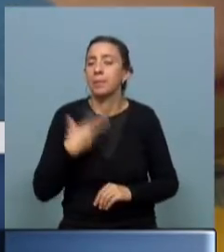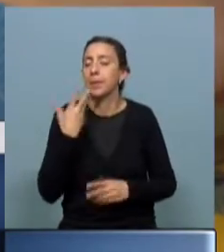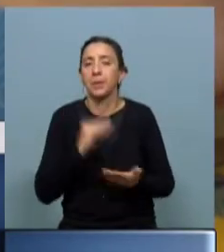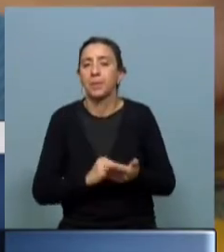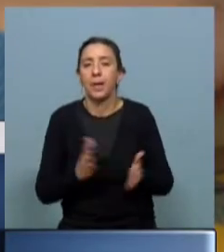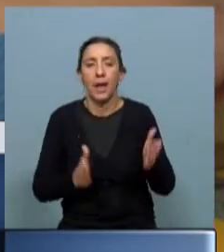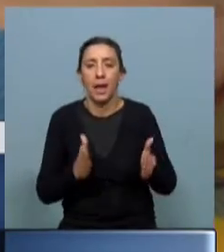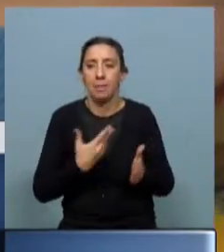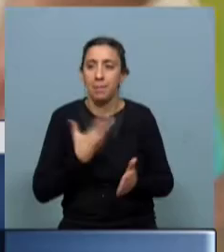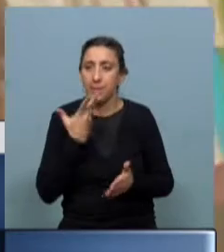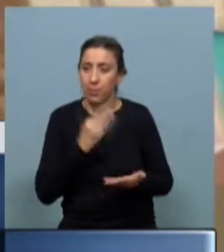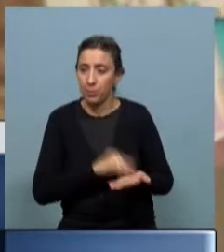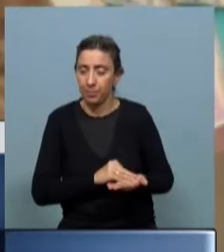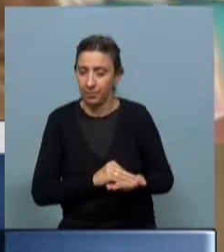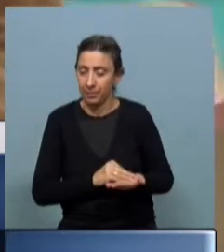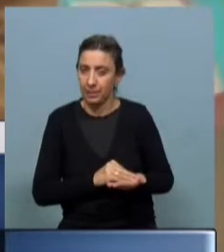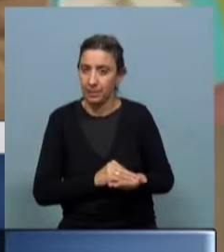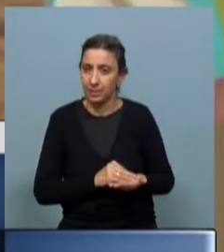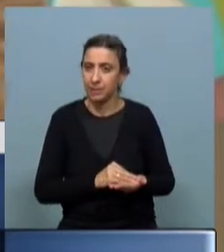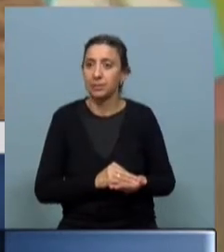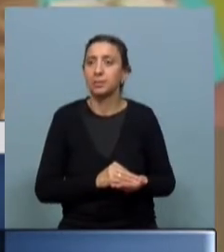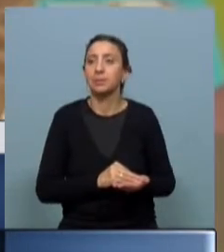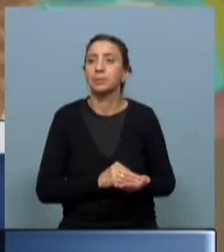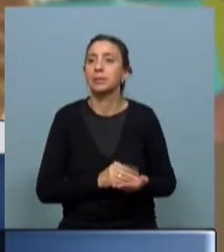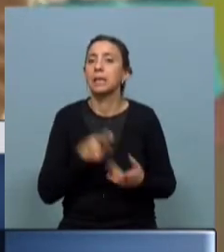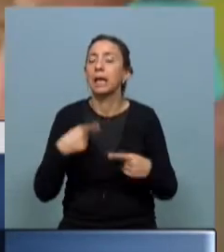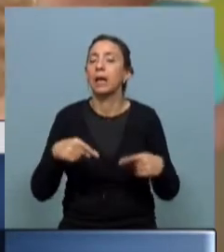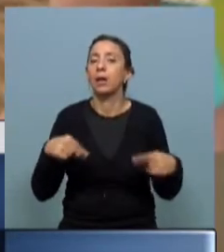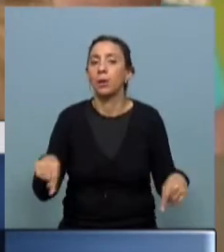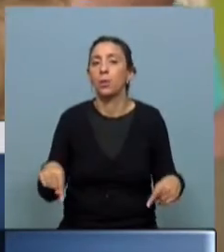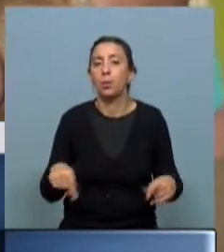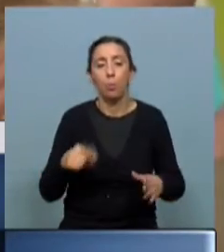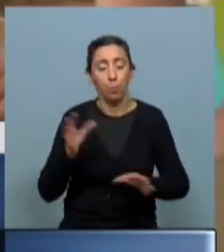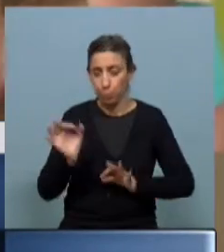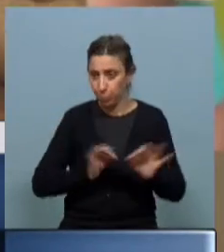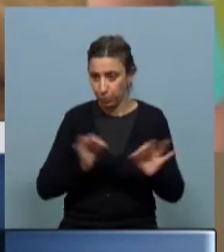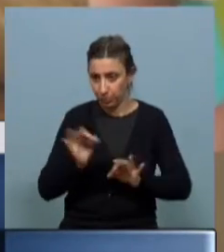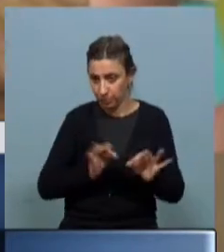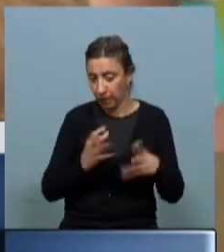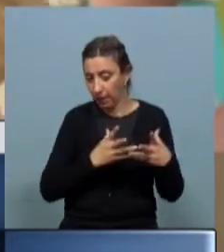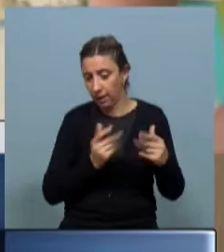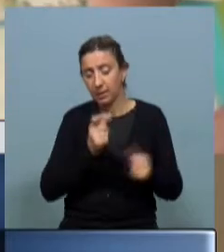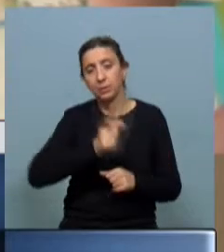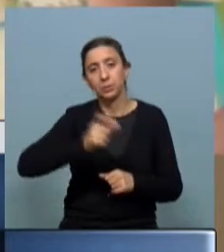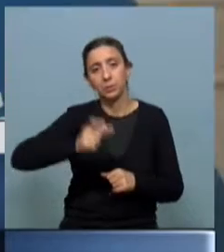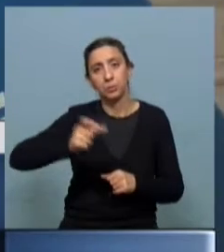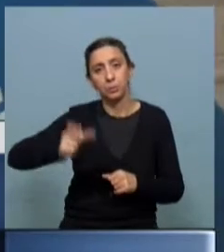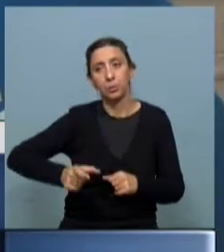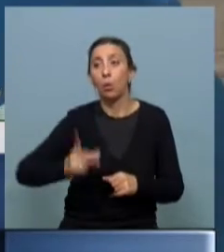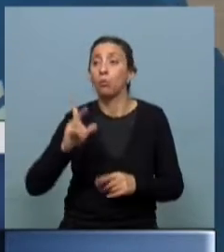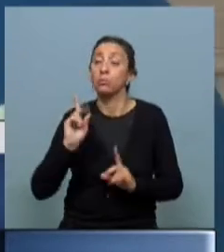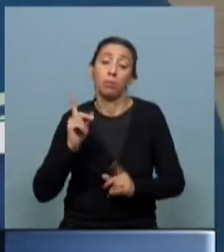la robótica es hacer estas cosas, estos proyectos, para ayudar a la gente o